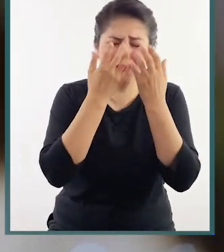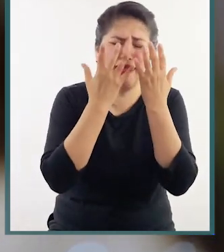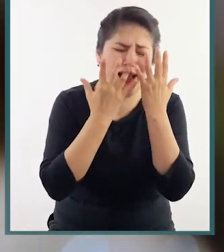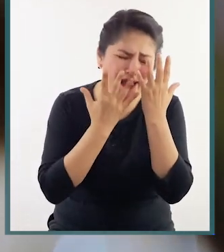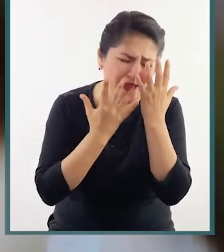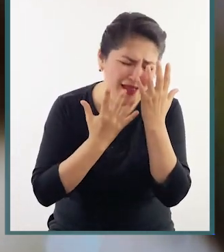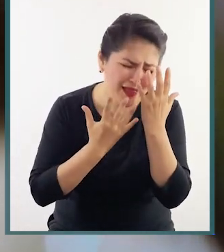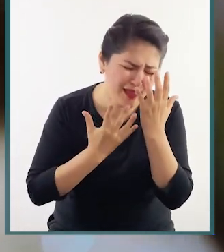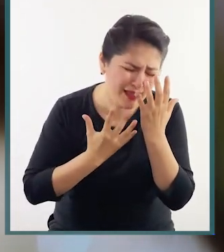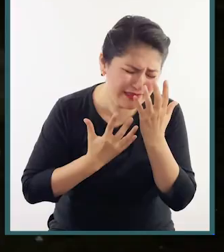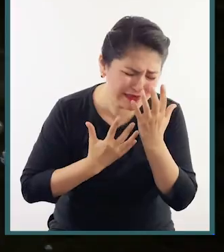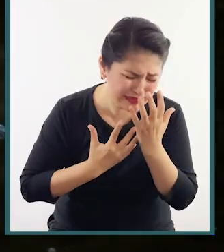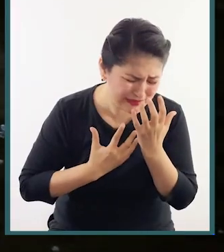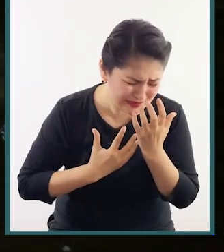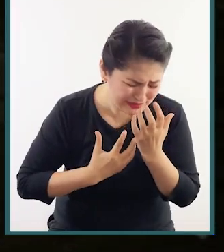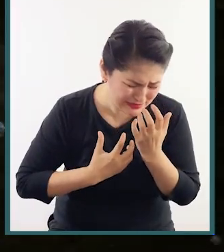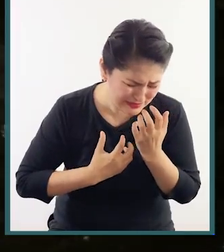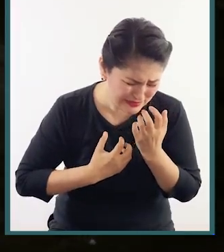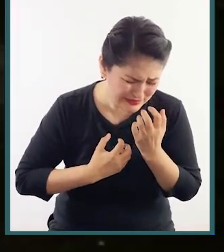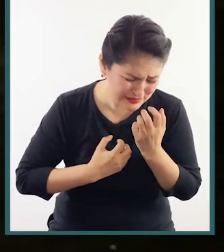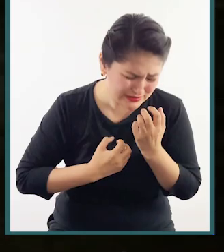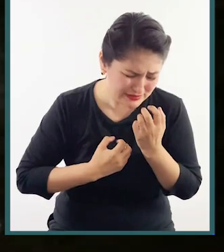lamento.